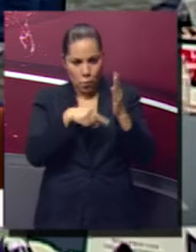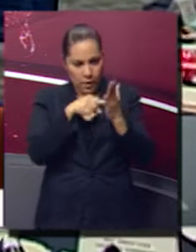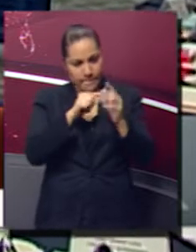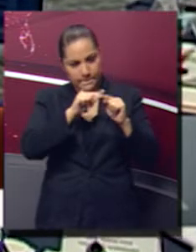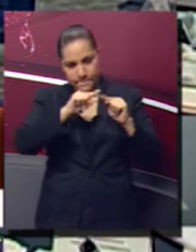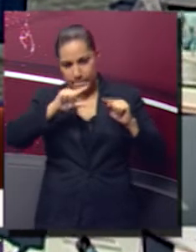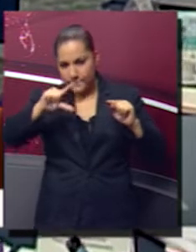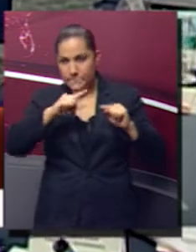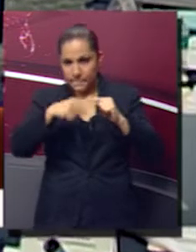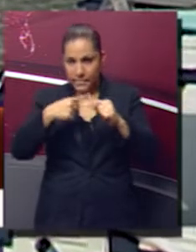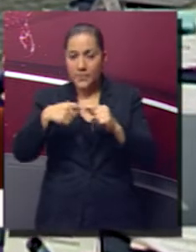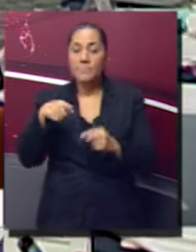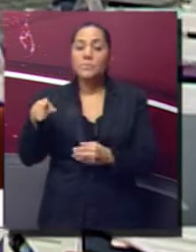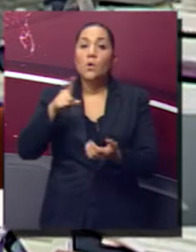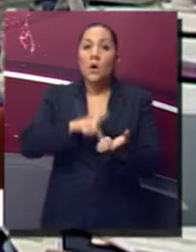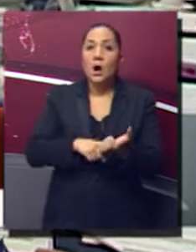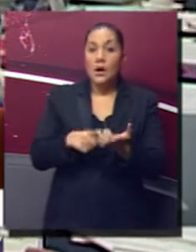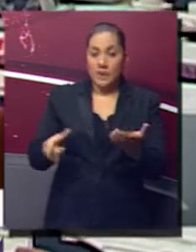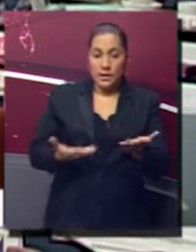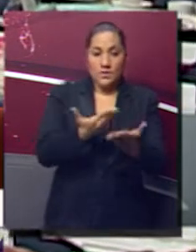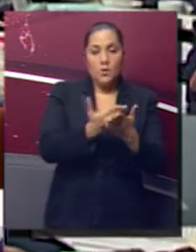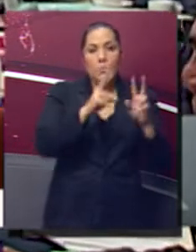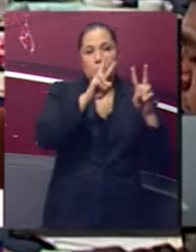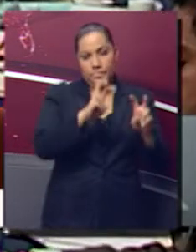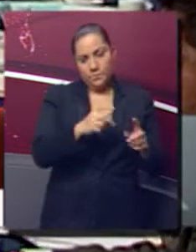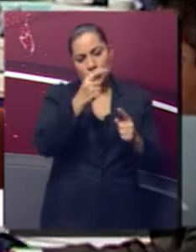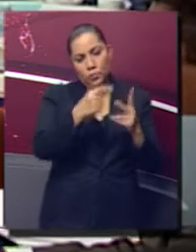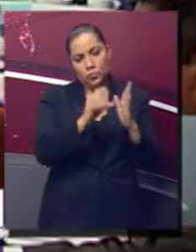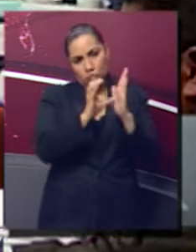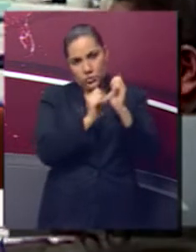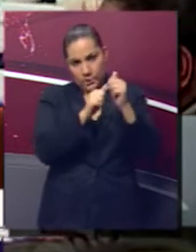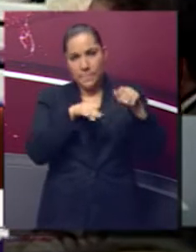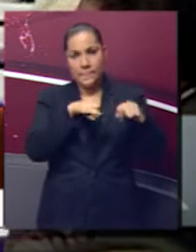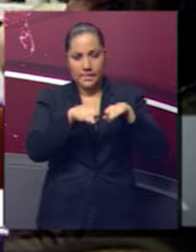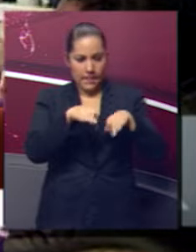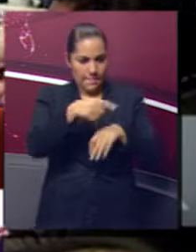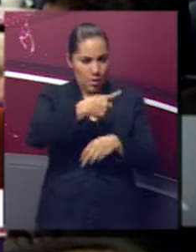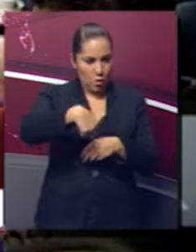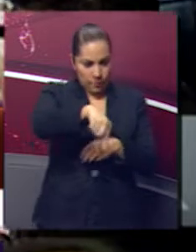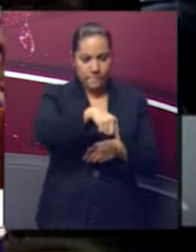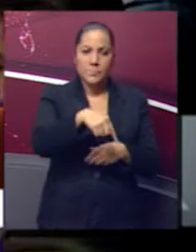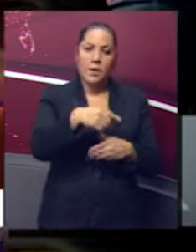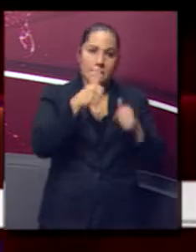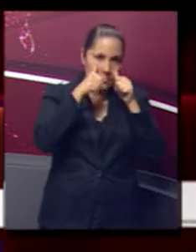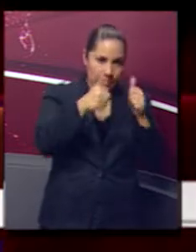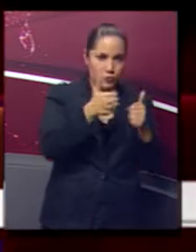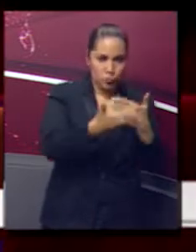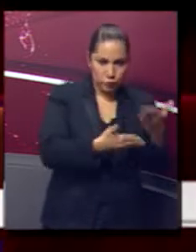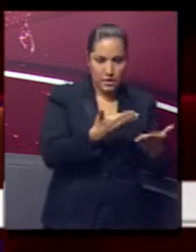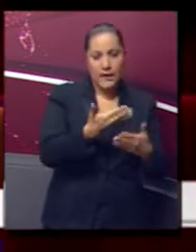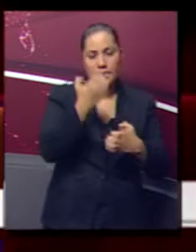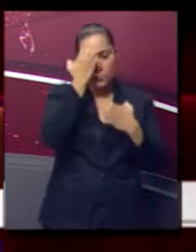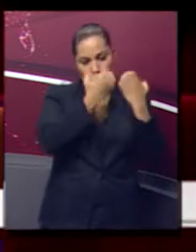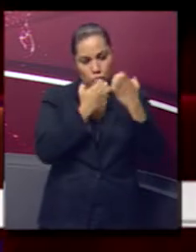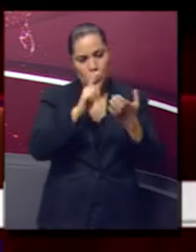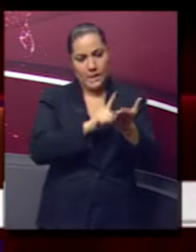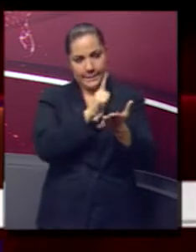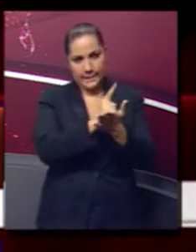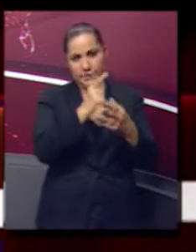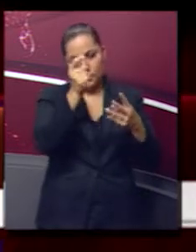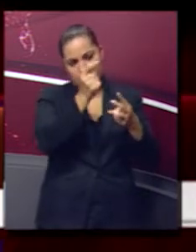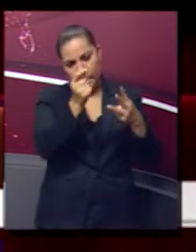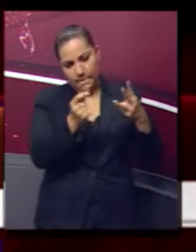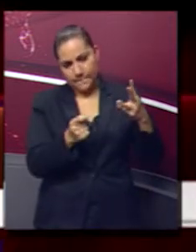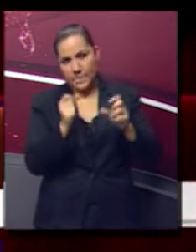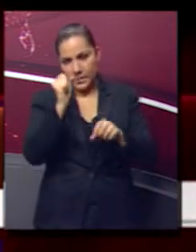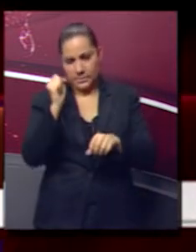análisis a Comisiones Unidas de Puntos Constitucionales, Trabajo y Previsión Social y de Estudios Legislativos Primera. Que desde el 2006, entre